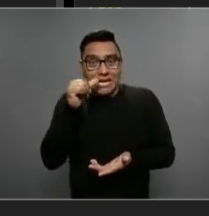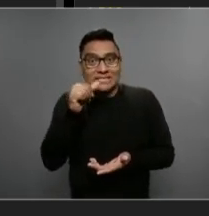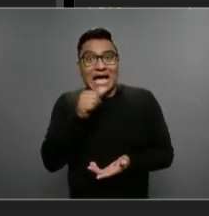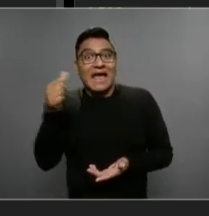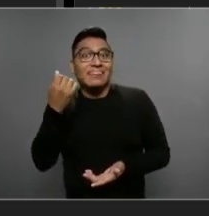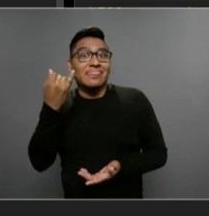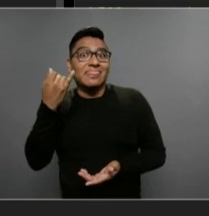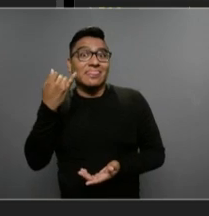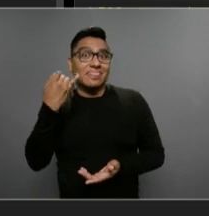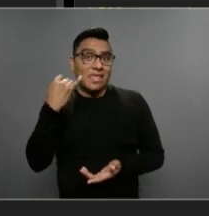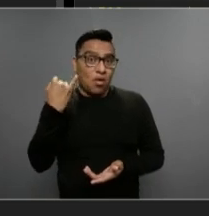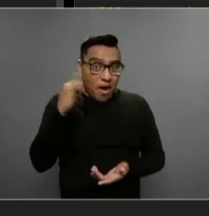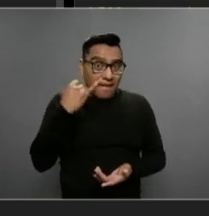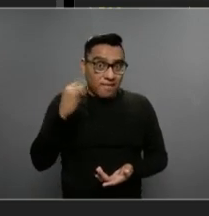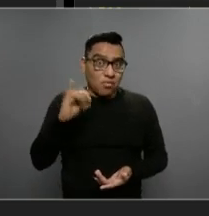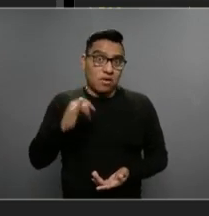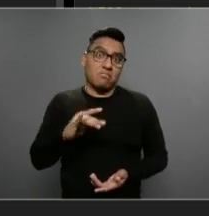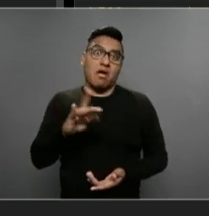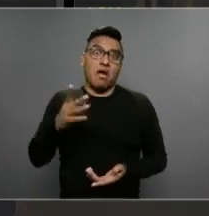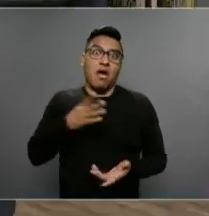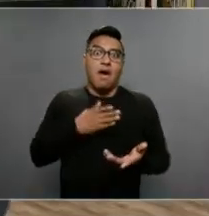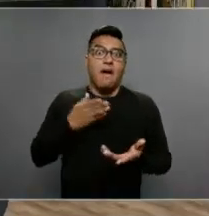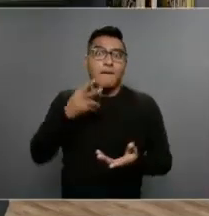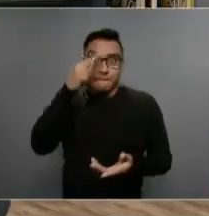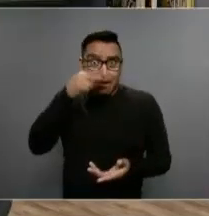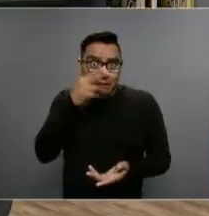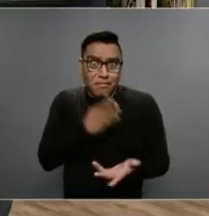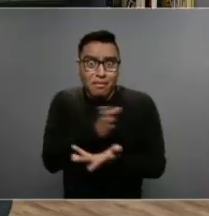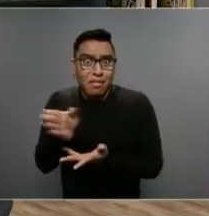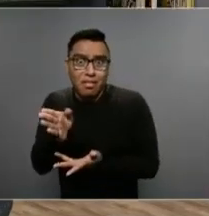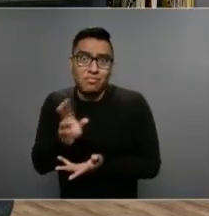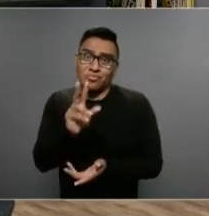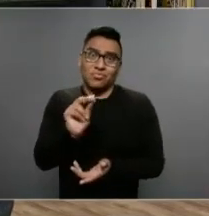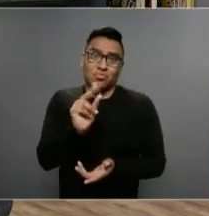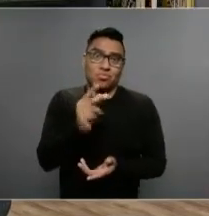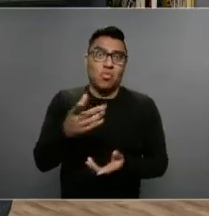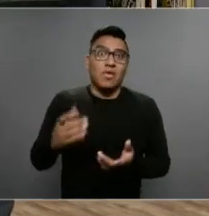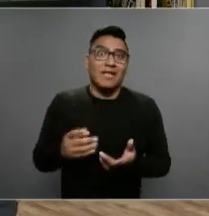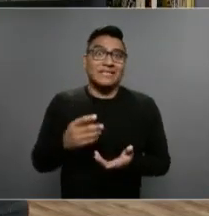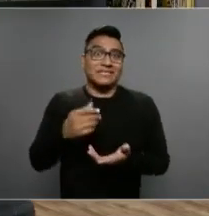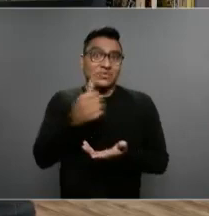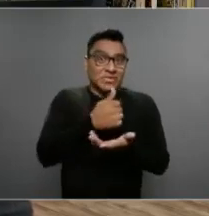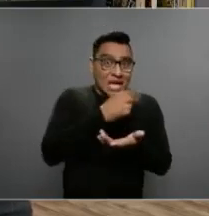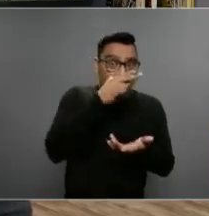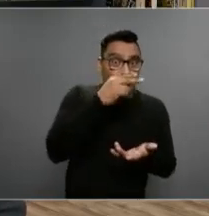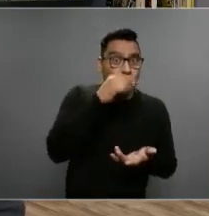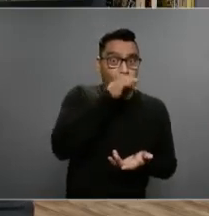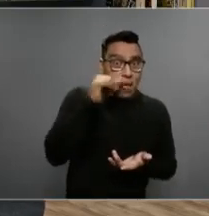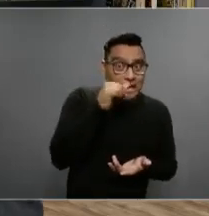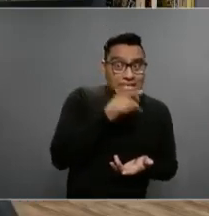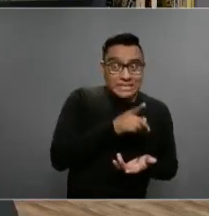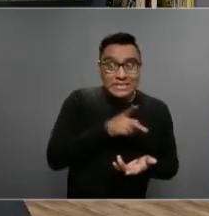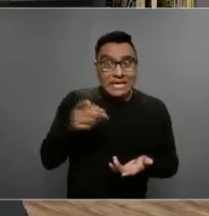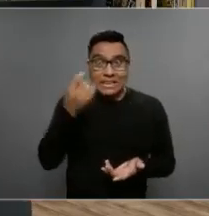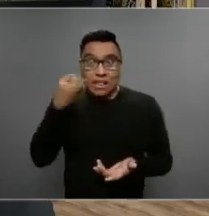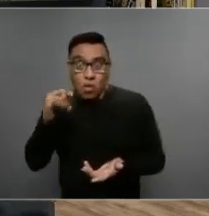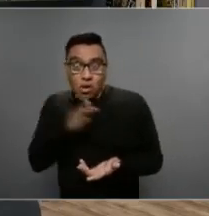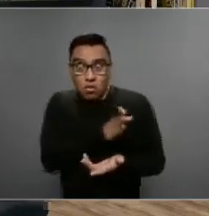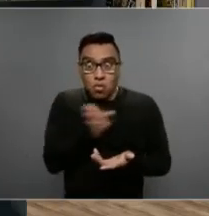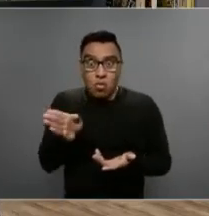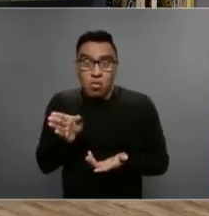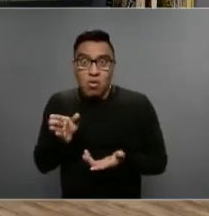se va por México. Esa carretera ni siquiera existe. No hay una carretera entre Juárez y Tijuana. Aunque no lo